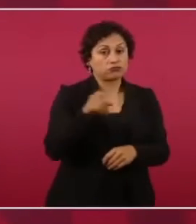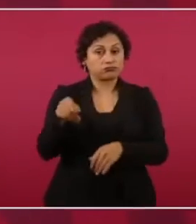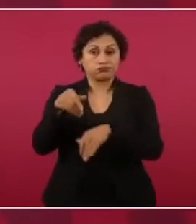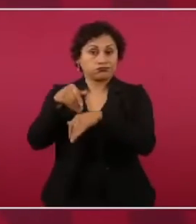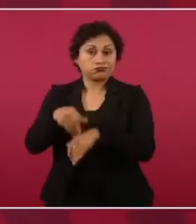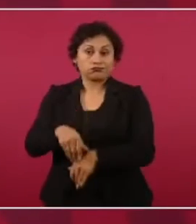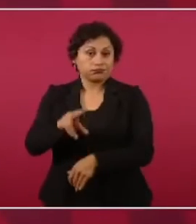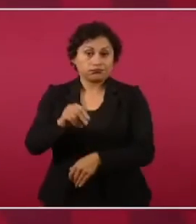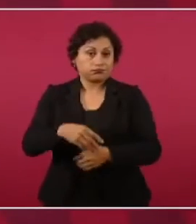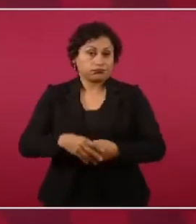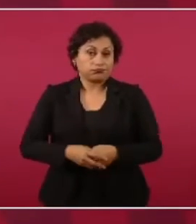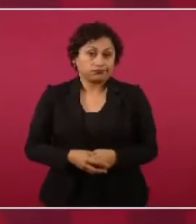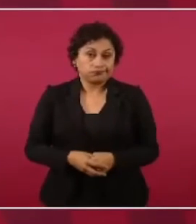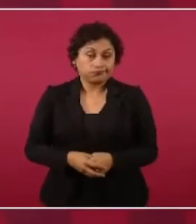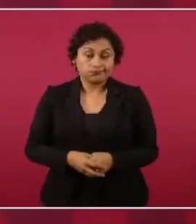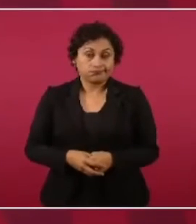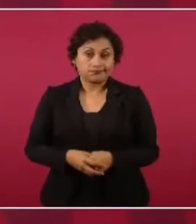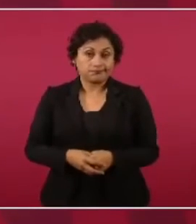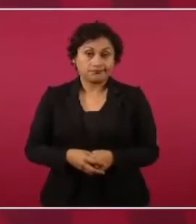y que